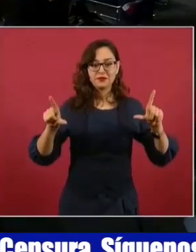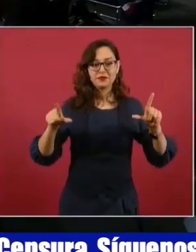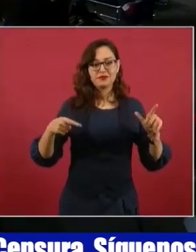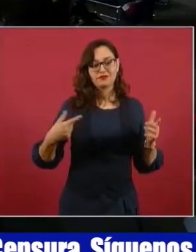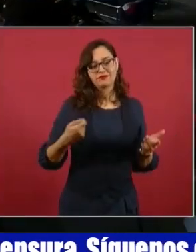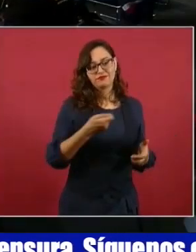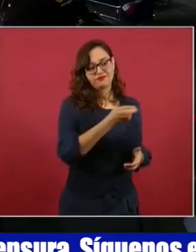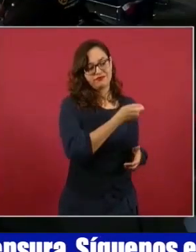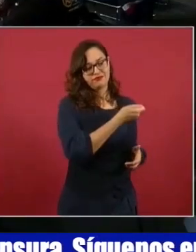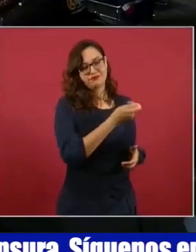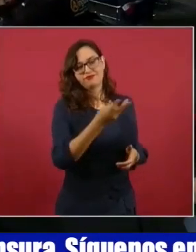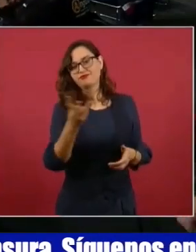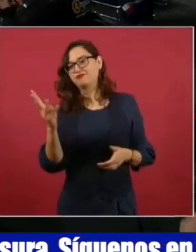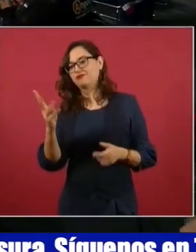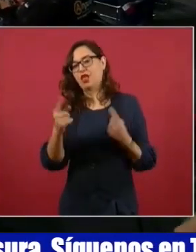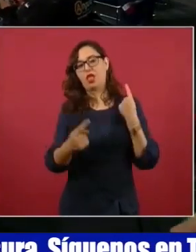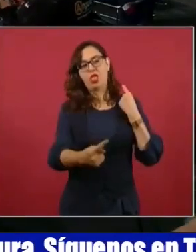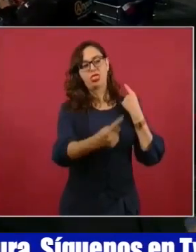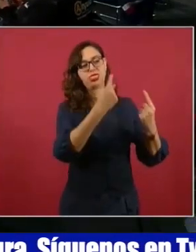intelectuales orgánicos y